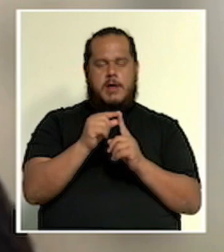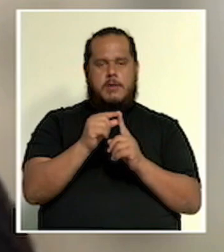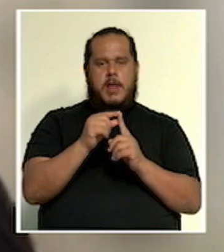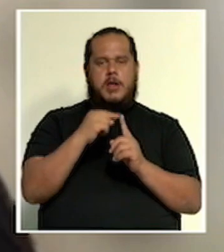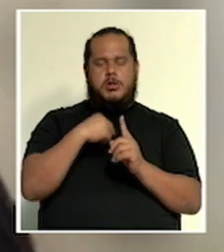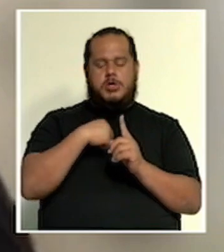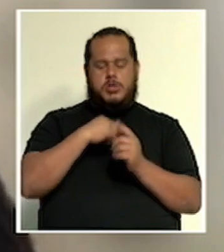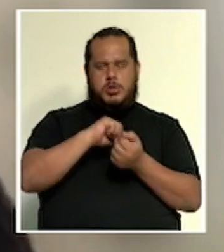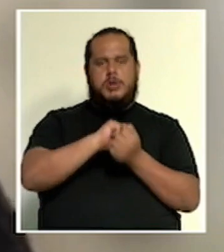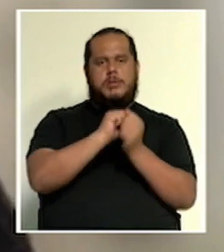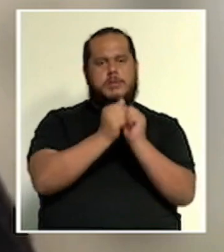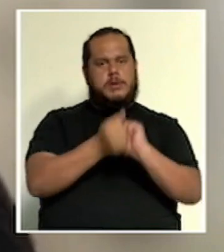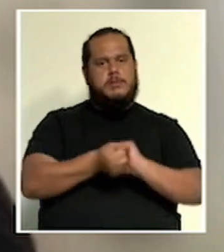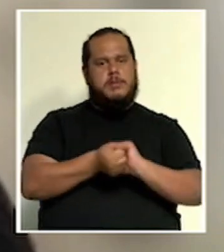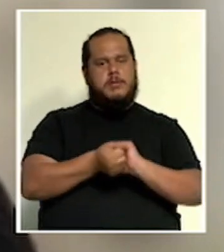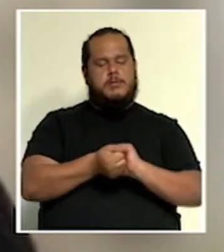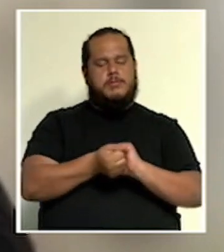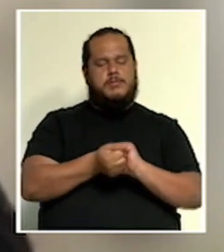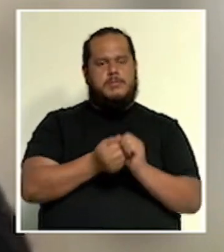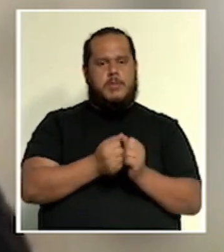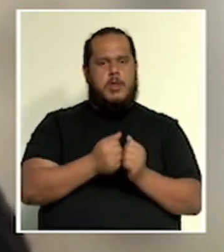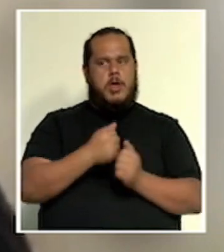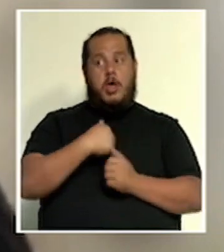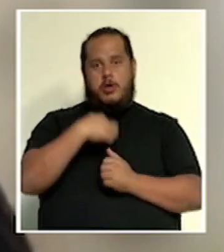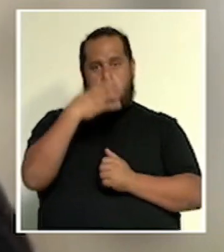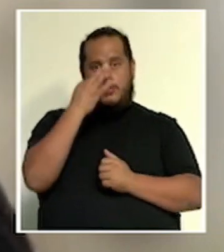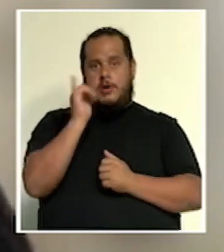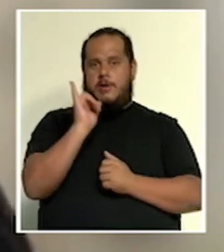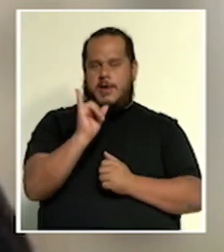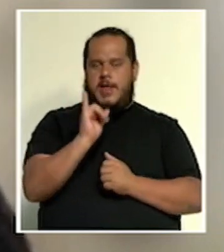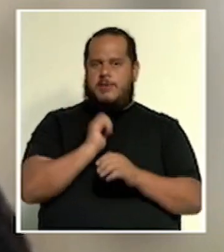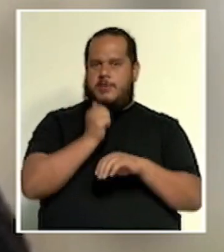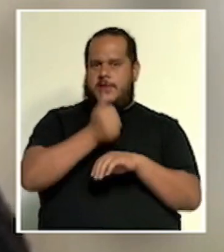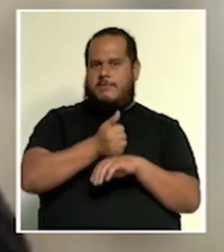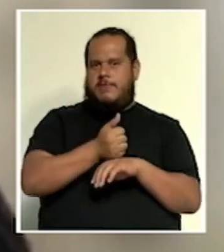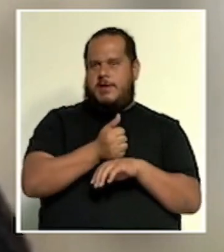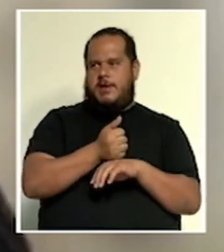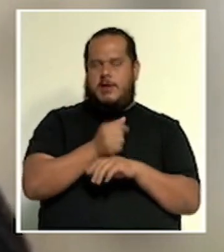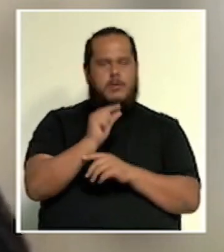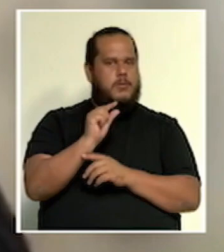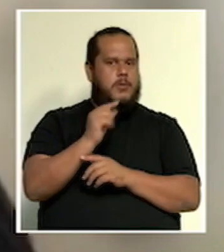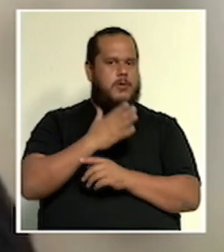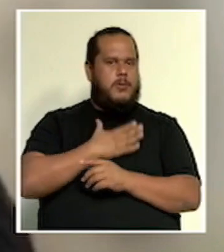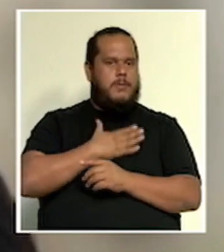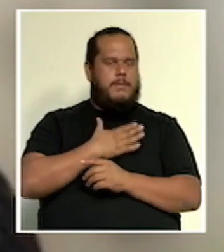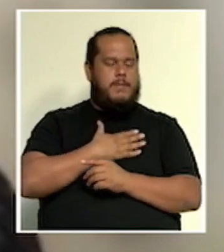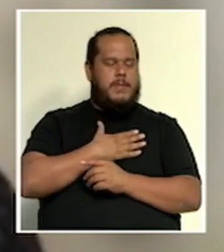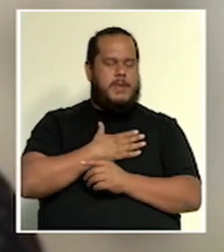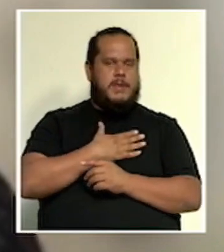restauro. Yo creo que eso define un poco mi